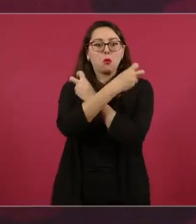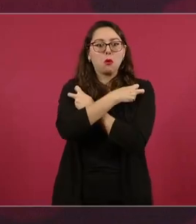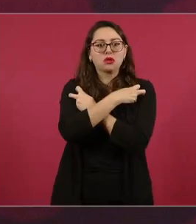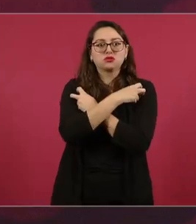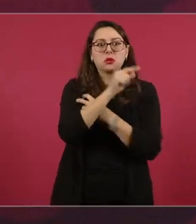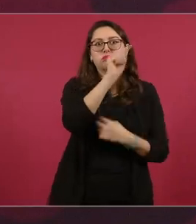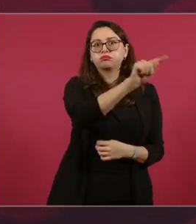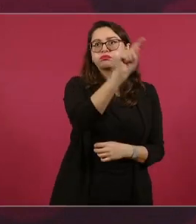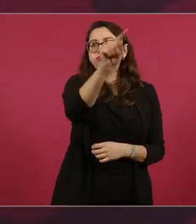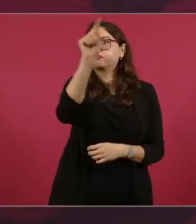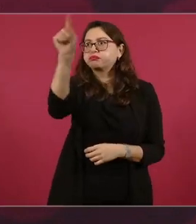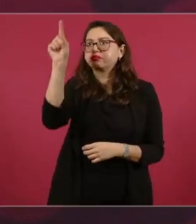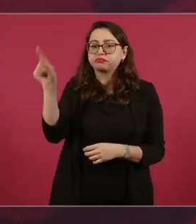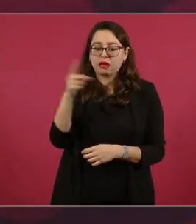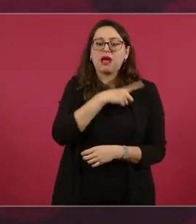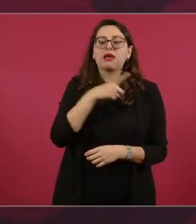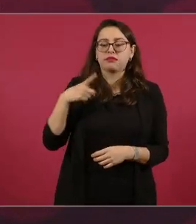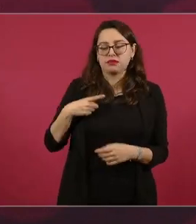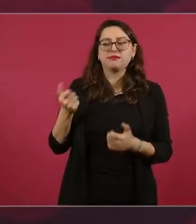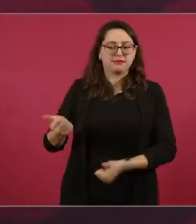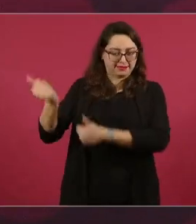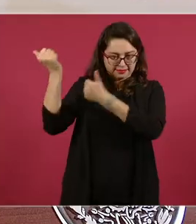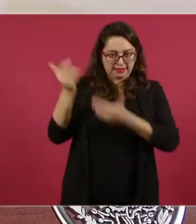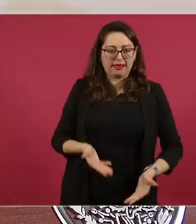en la búsqueda en